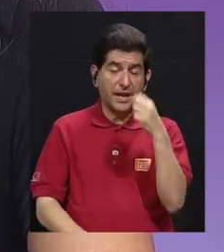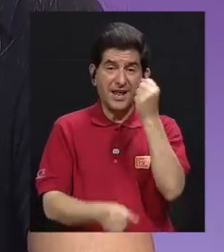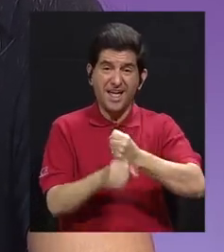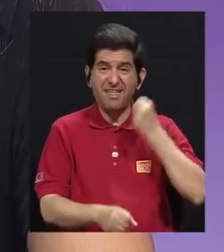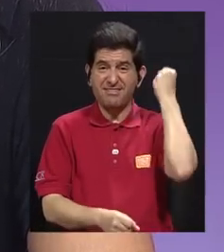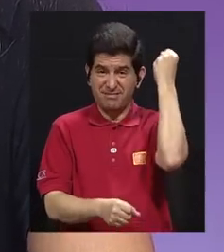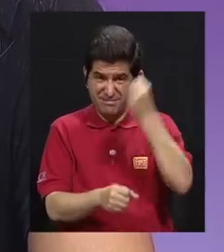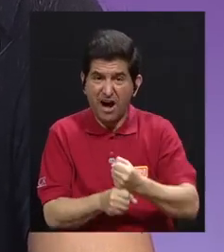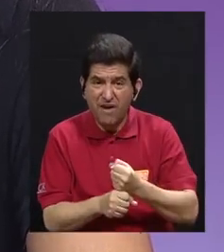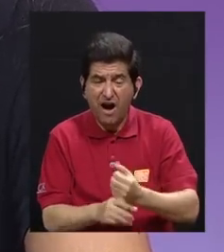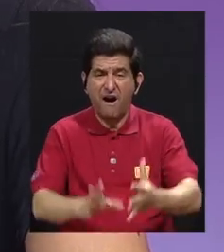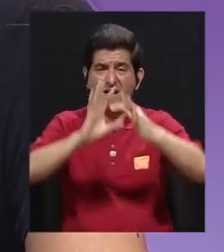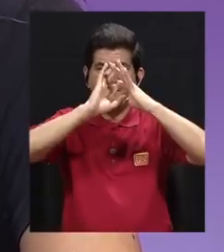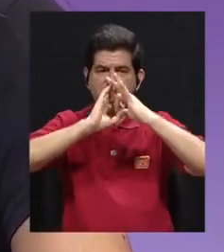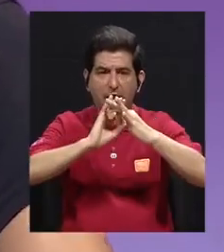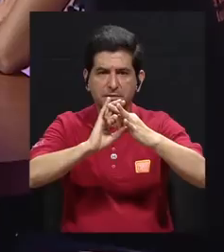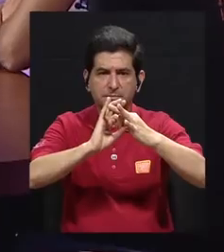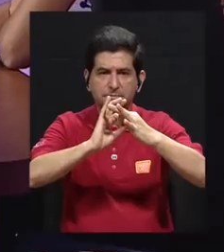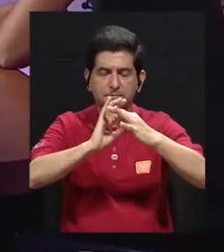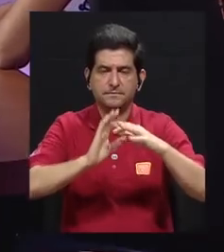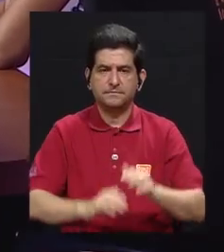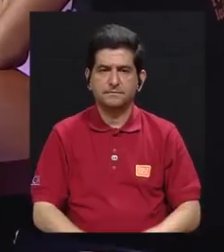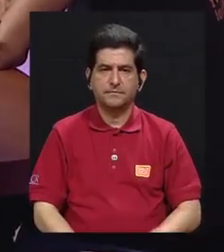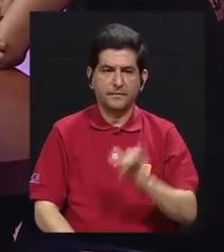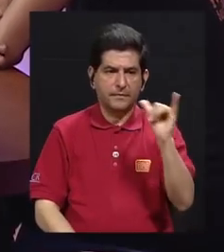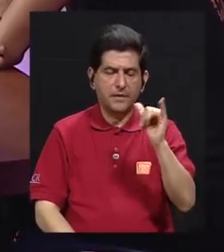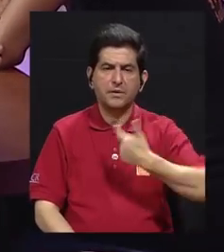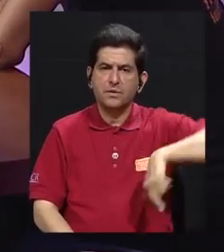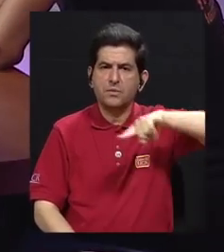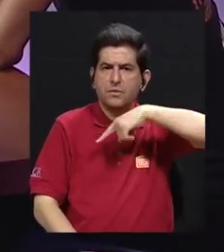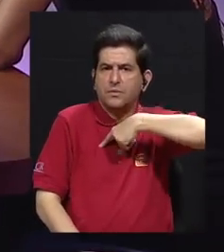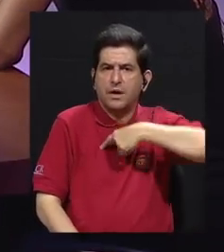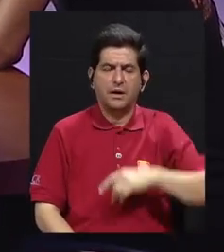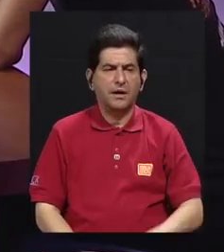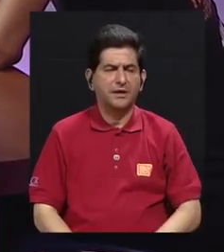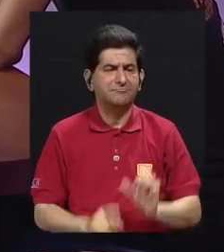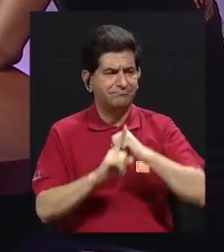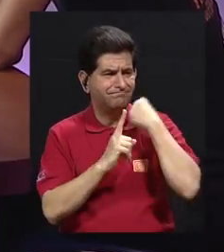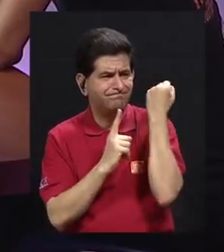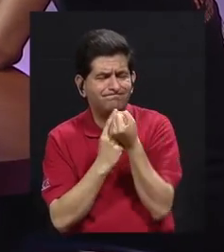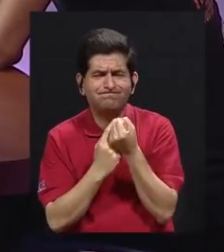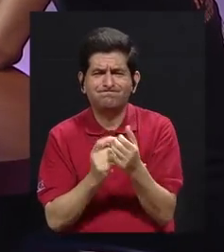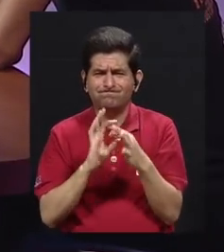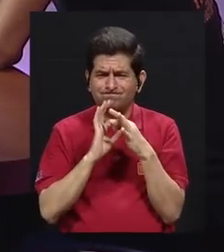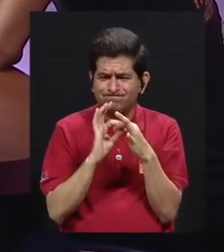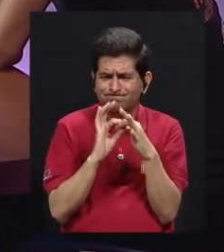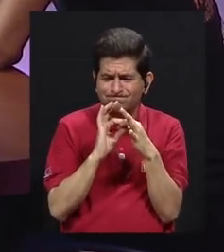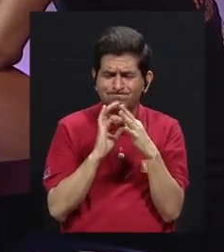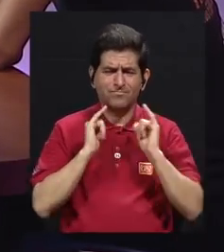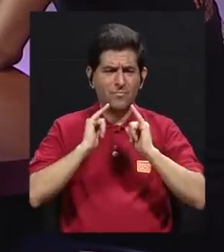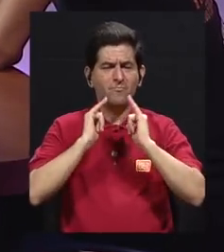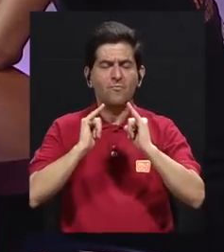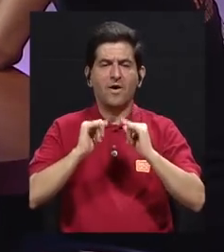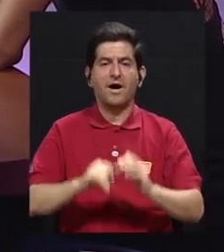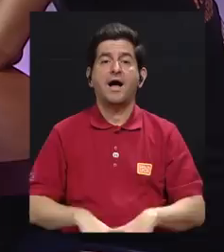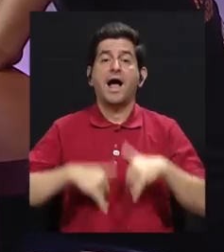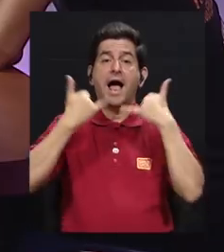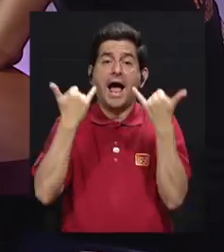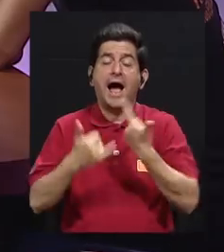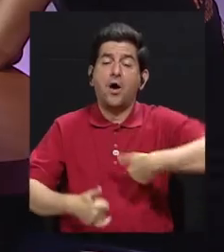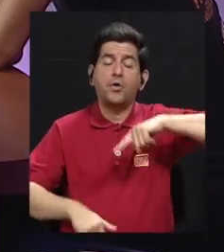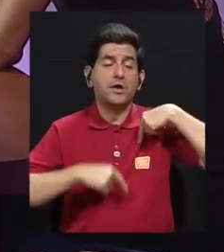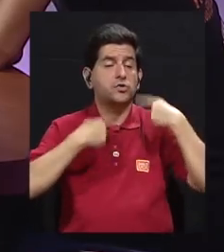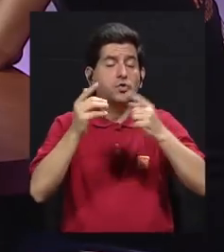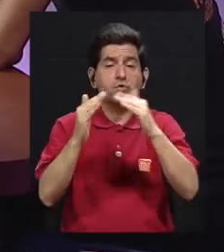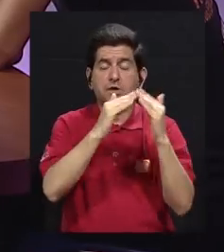Y ese trabajo nos une y nos crea cada vez más condiciones de afinidad. Por ejemplo,